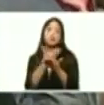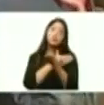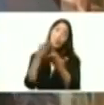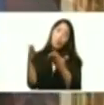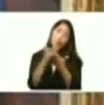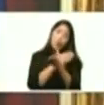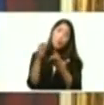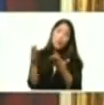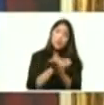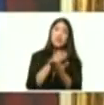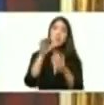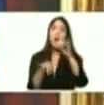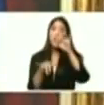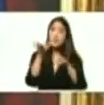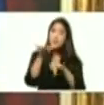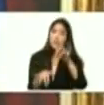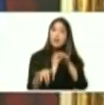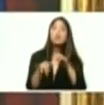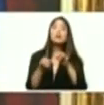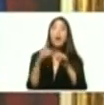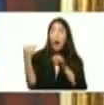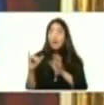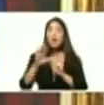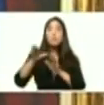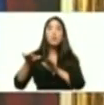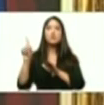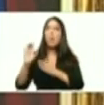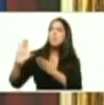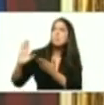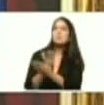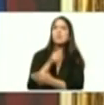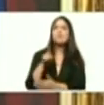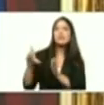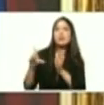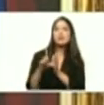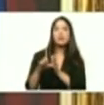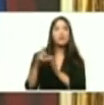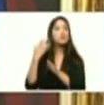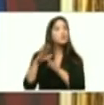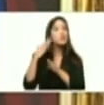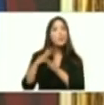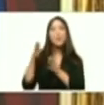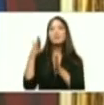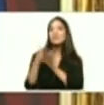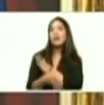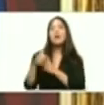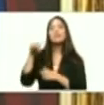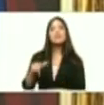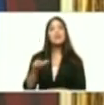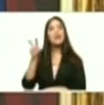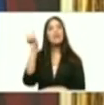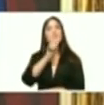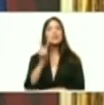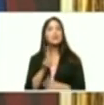canaima, su apoyo, y su garantía, de que no lo van a sacar de ese liceo, pase lo que pase, en la economía de su país,